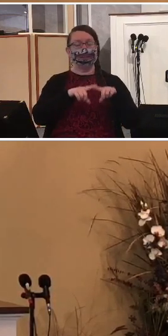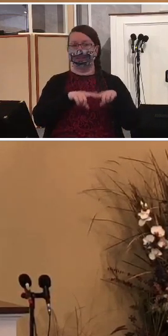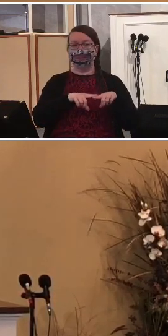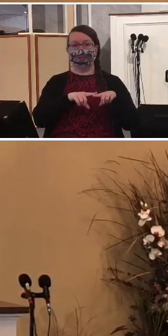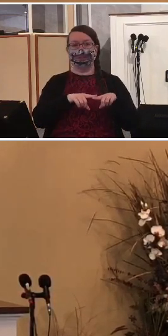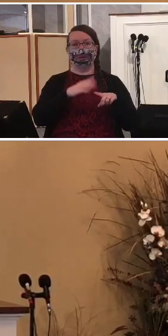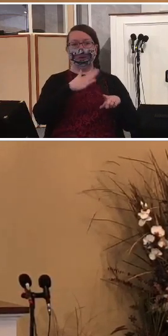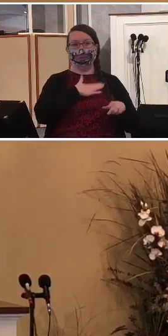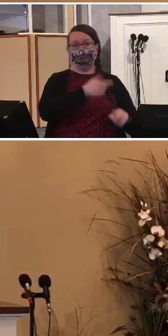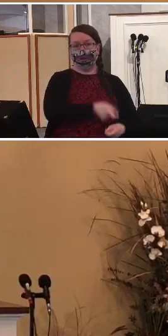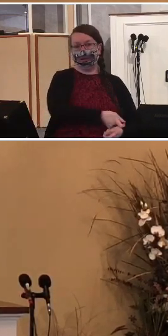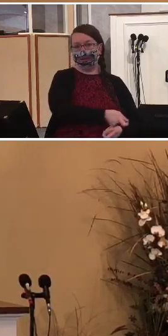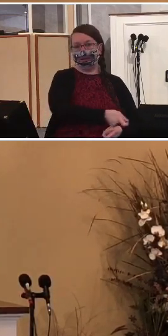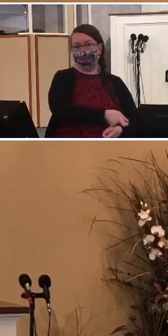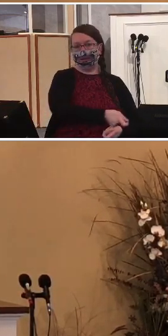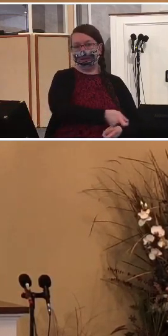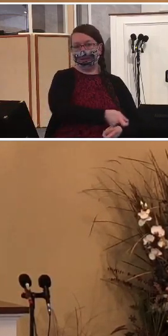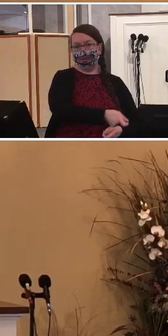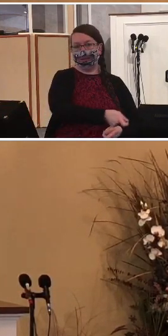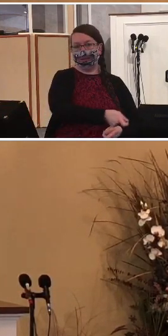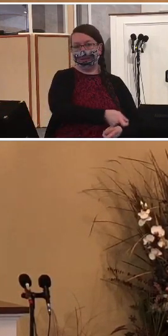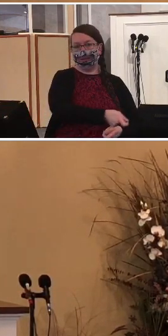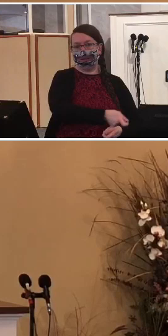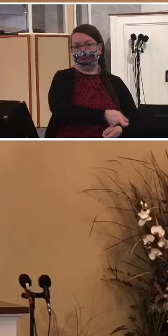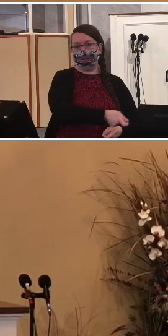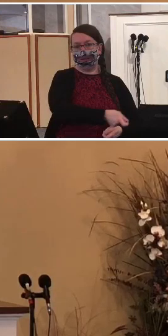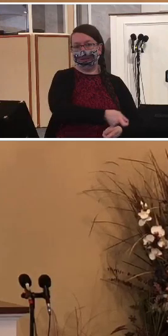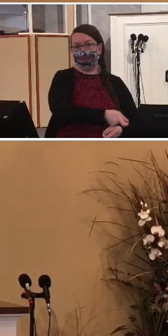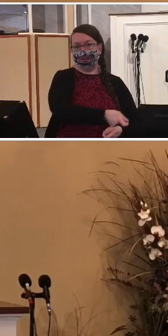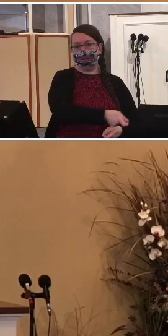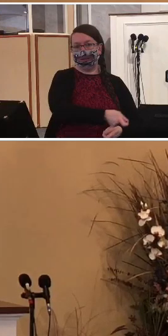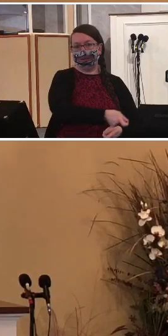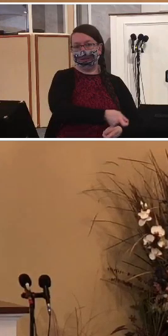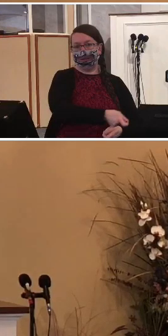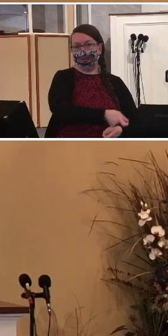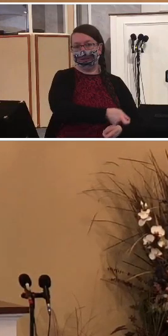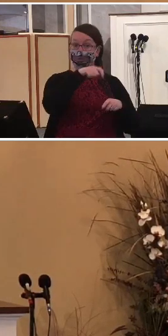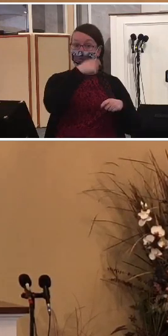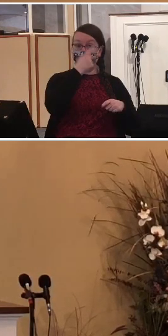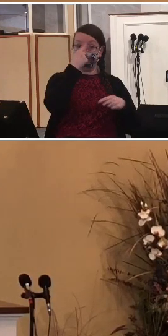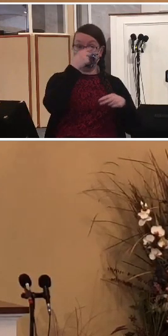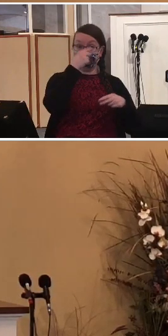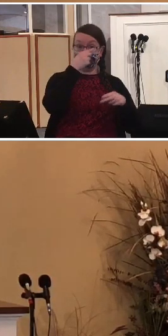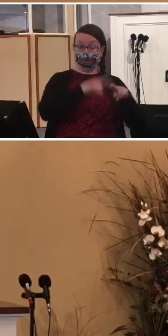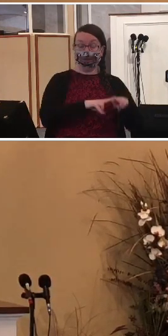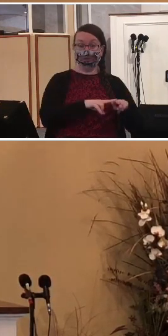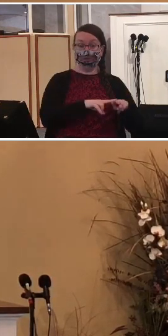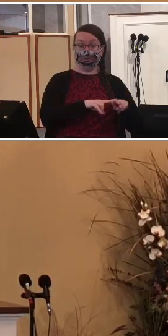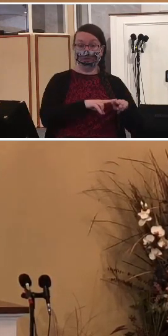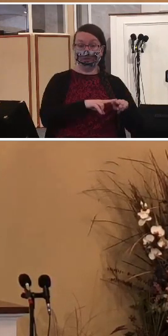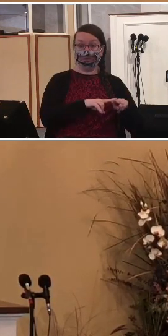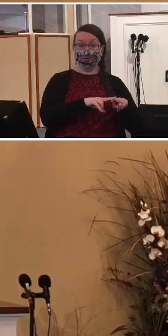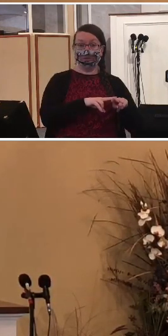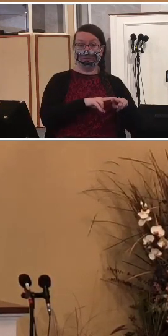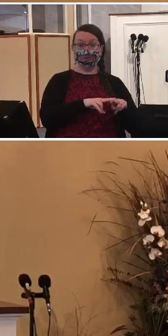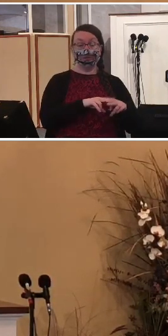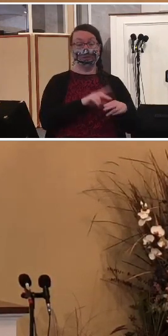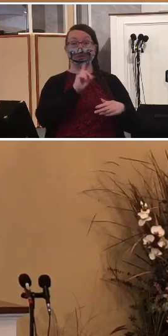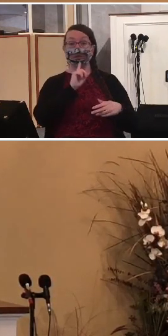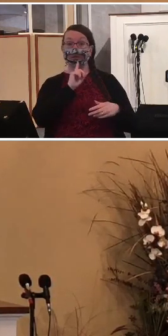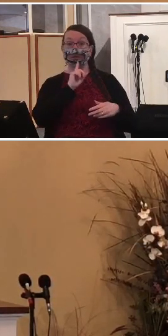no estaba dependiendo en lo que yo pescara ese día. Yo estaba pescando solamente por divertirme. Por